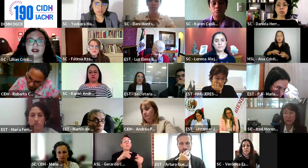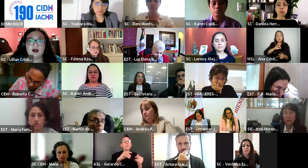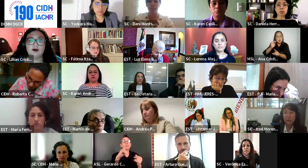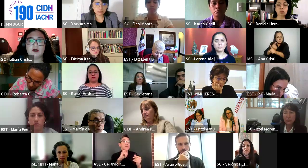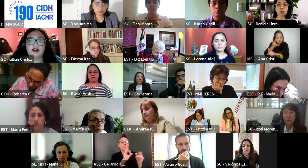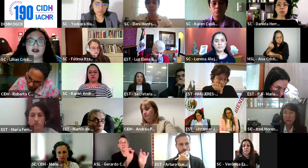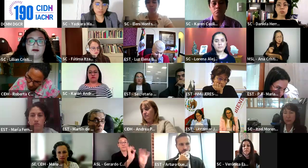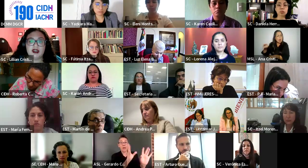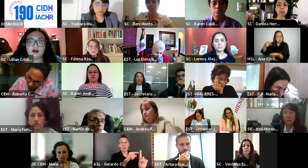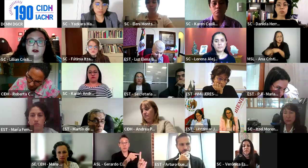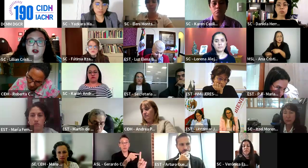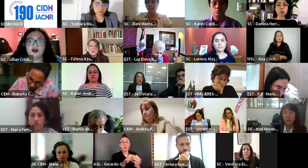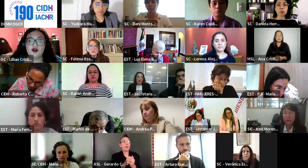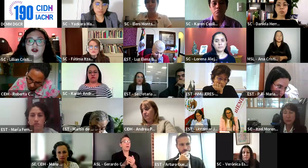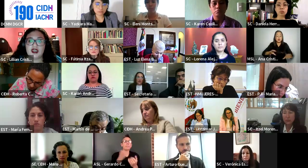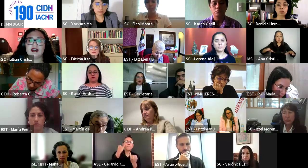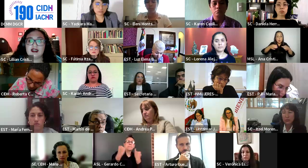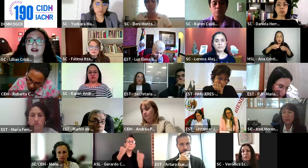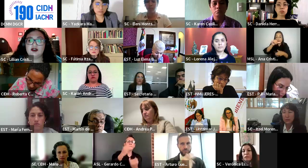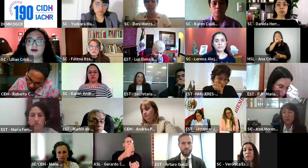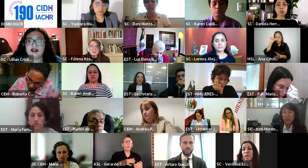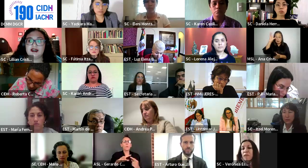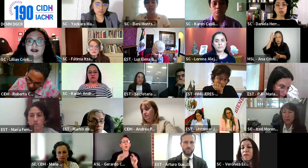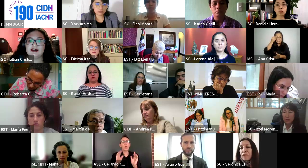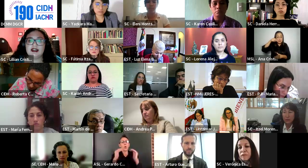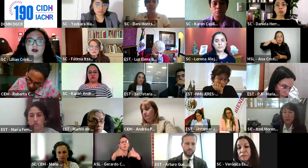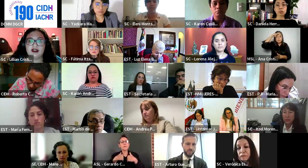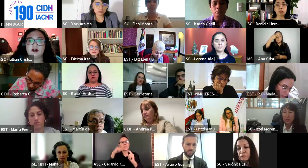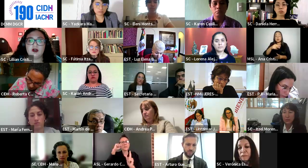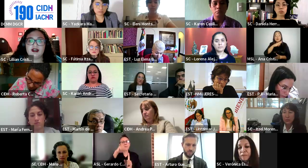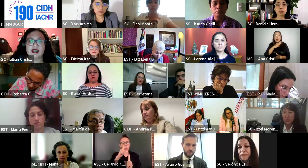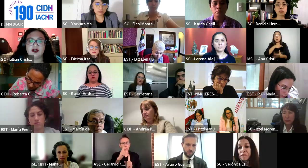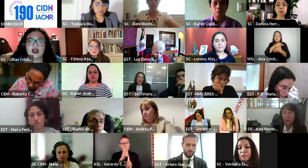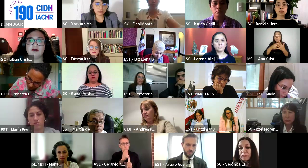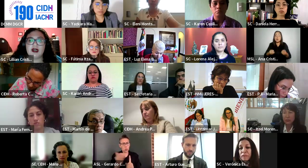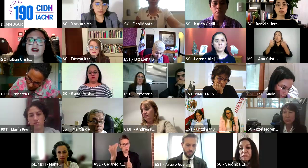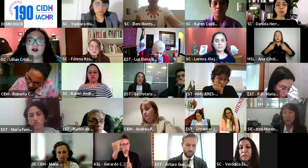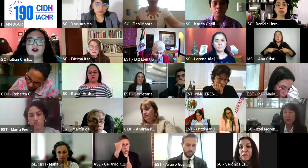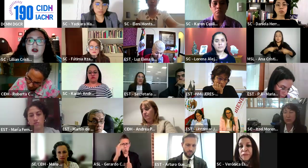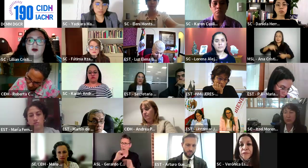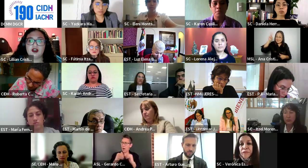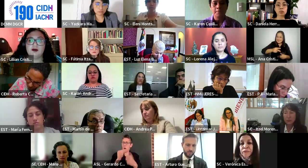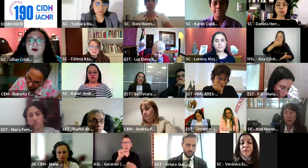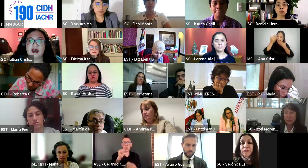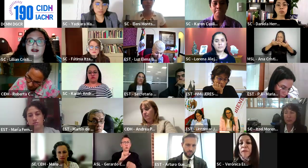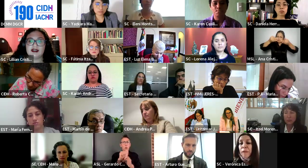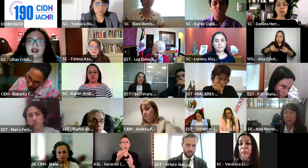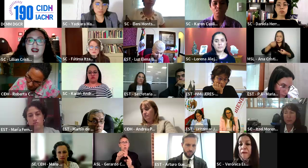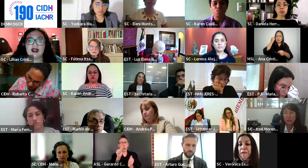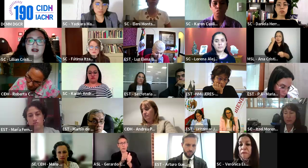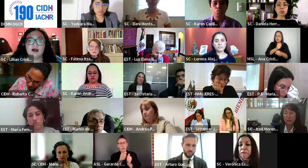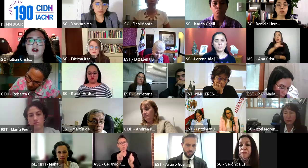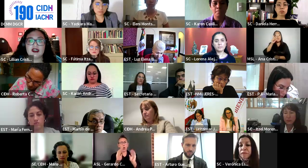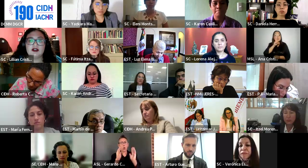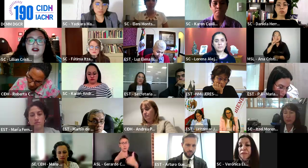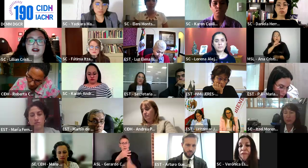las mujeres de la comunidad autista en México, son contadas las y los especialistas que se encuentran actualizados para el diagnóstico de autismo en mujeres, ya